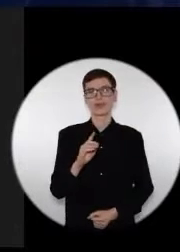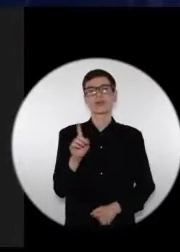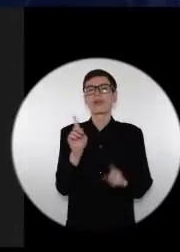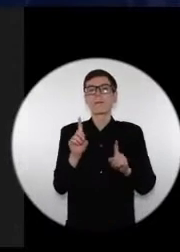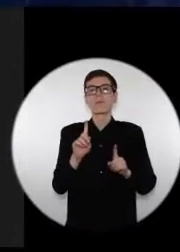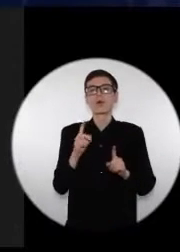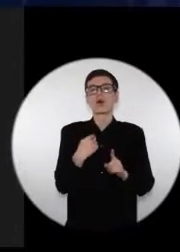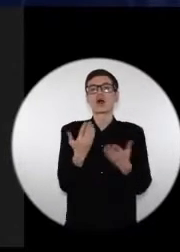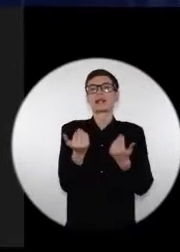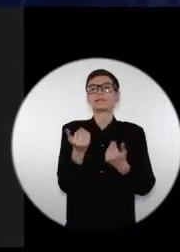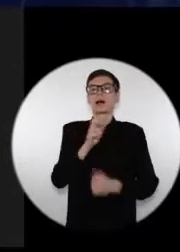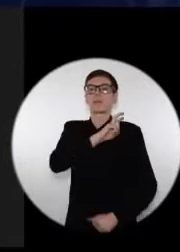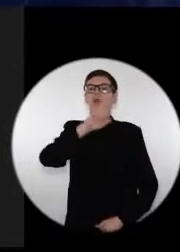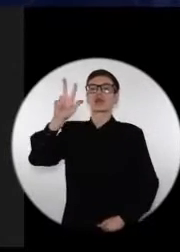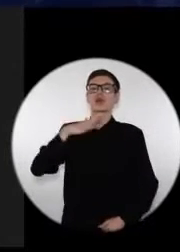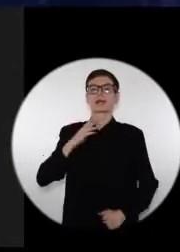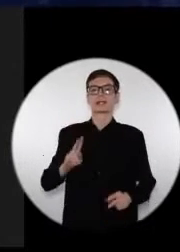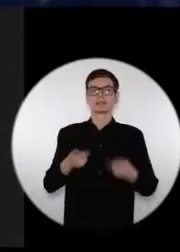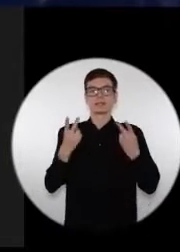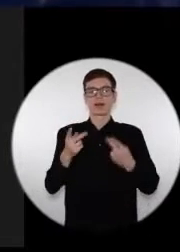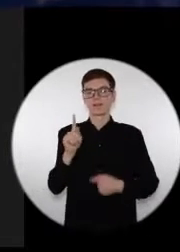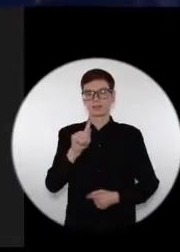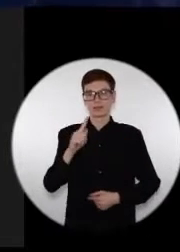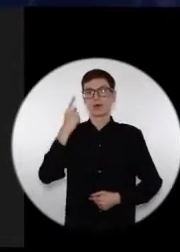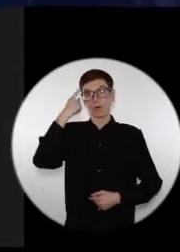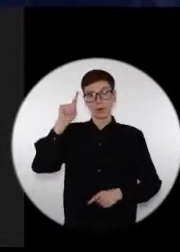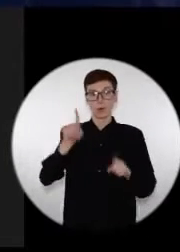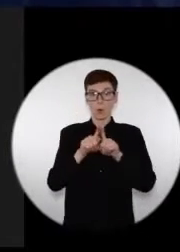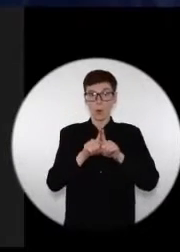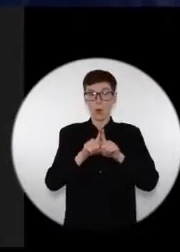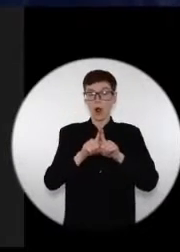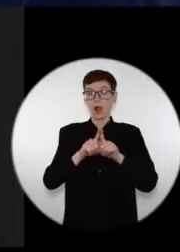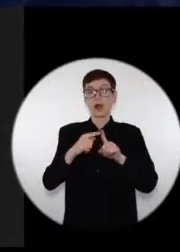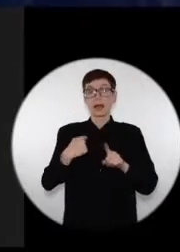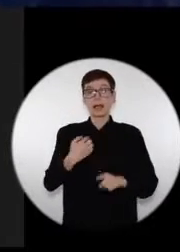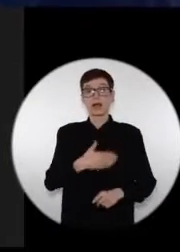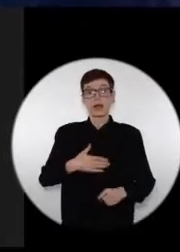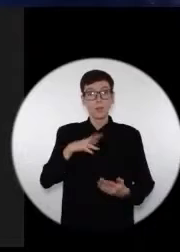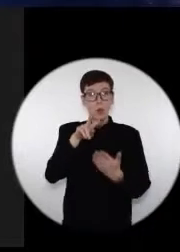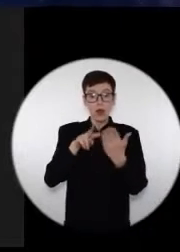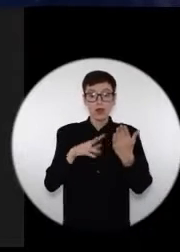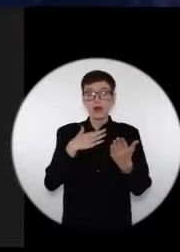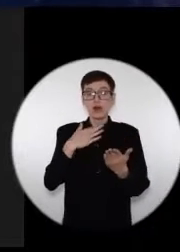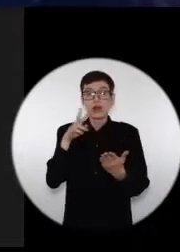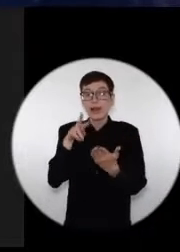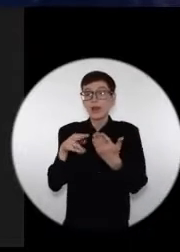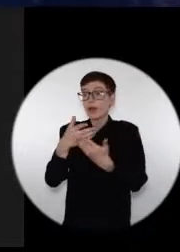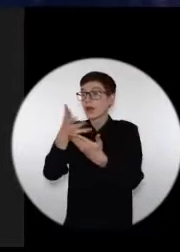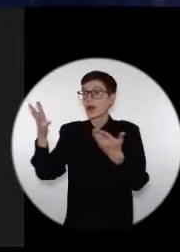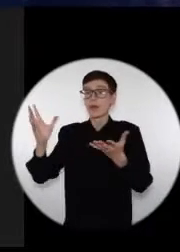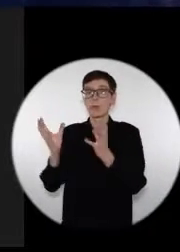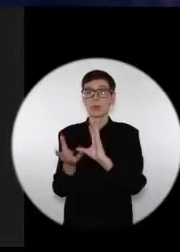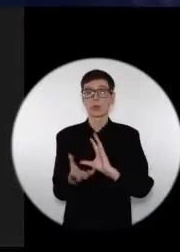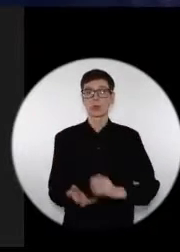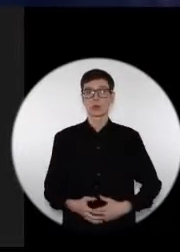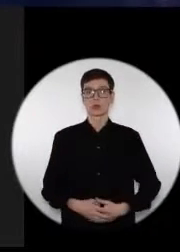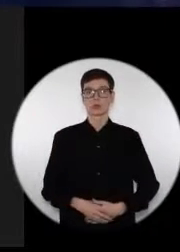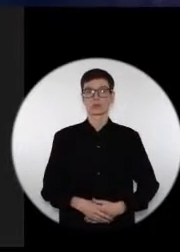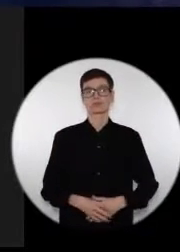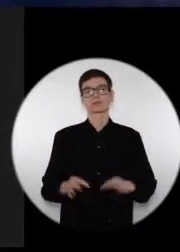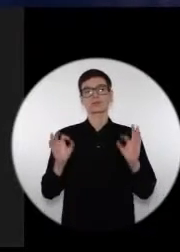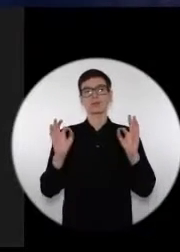sufriendo permanentemente en ciento ni tampoco necesitamos a dios que nos salve a veces queremos leer lo que está haciendo el